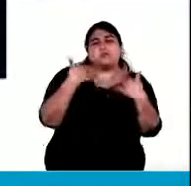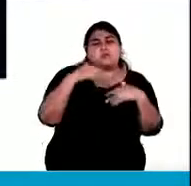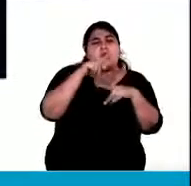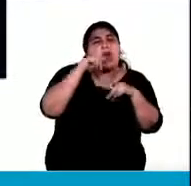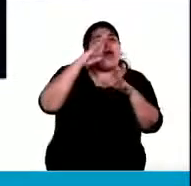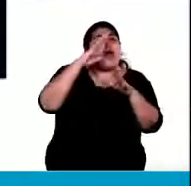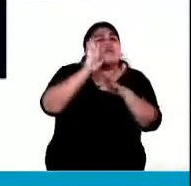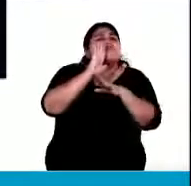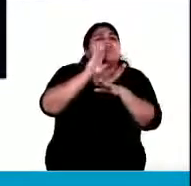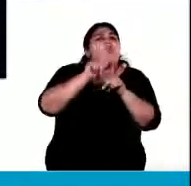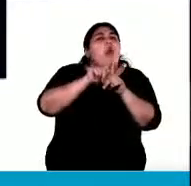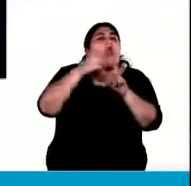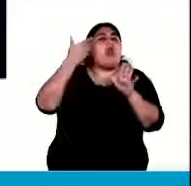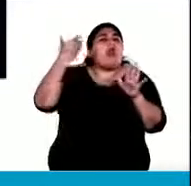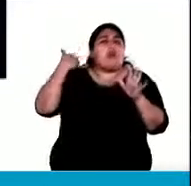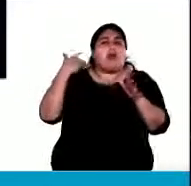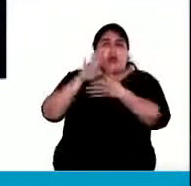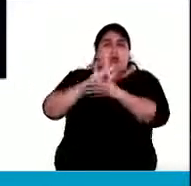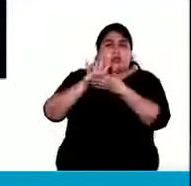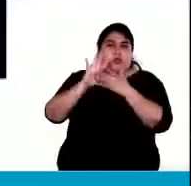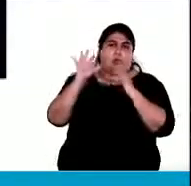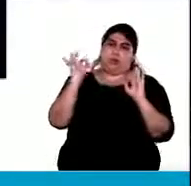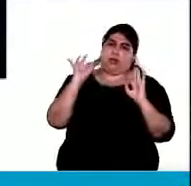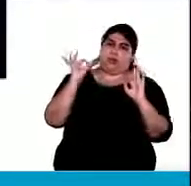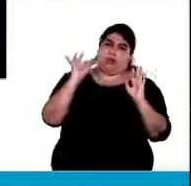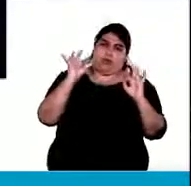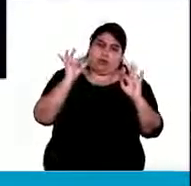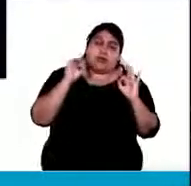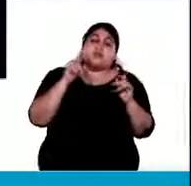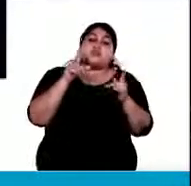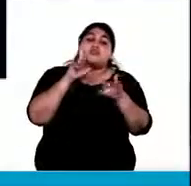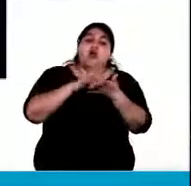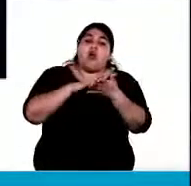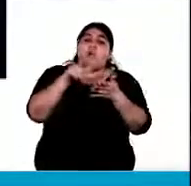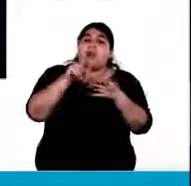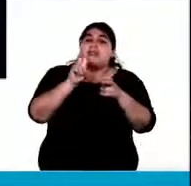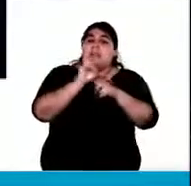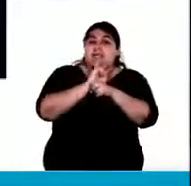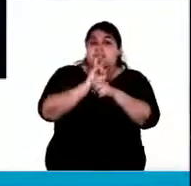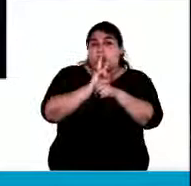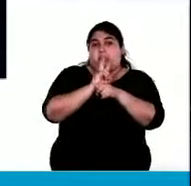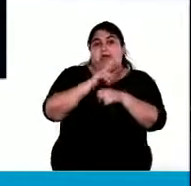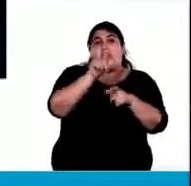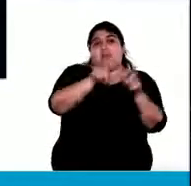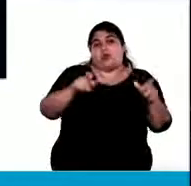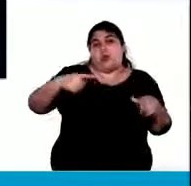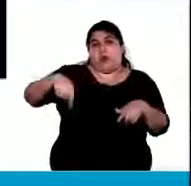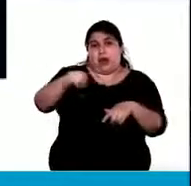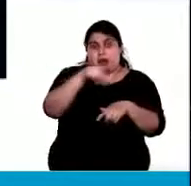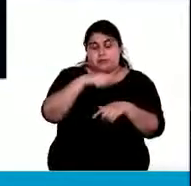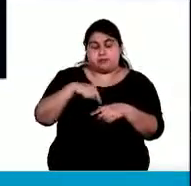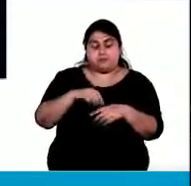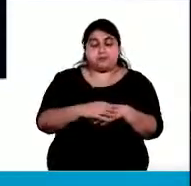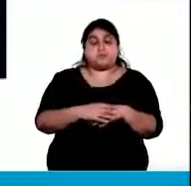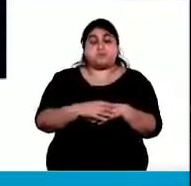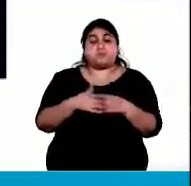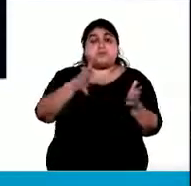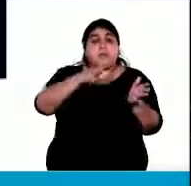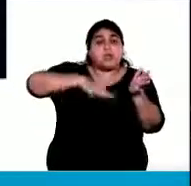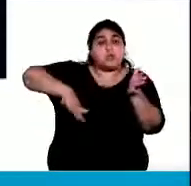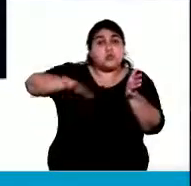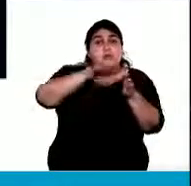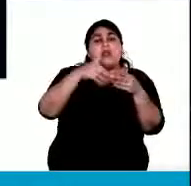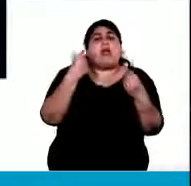pudo resolver en la provincia de Buenos Aires respecto a la seguridad ciudadana, ¿no? Que tiene que ver